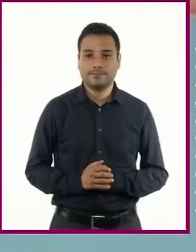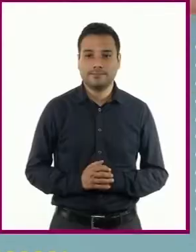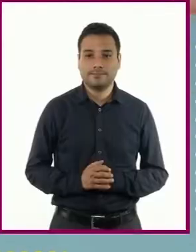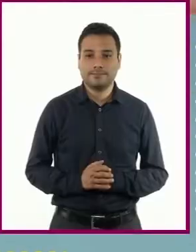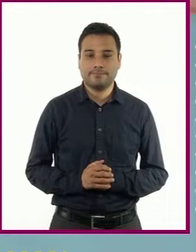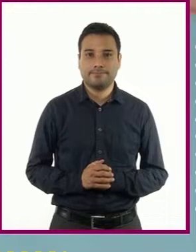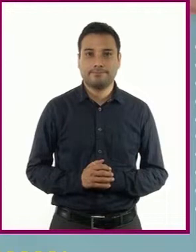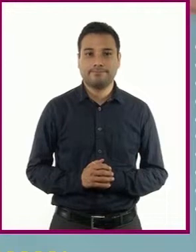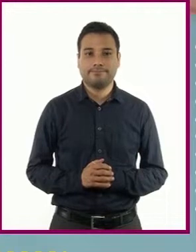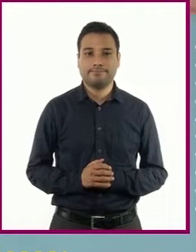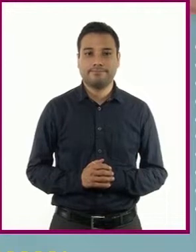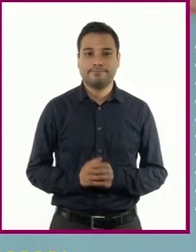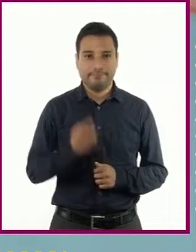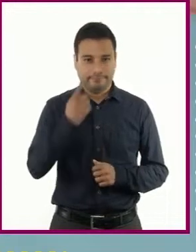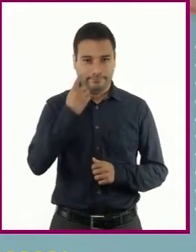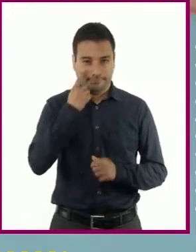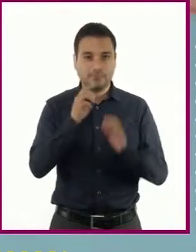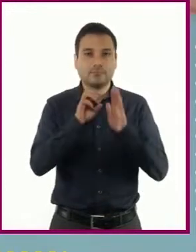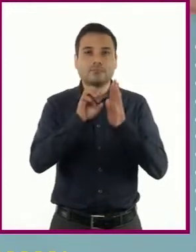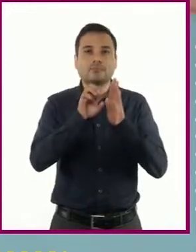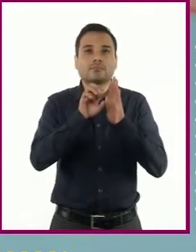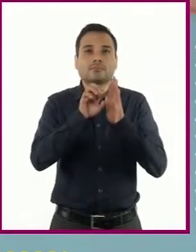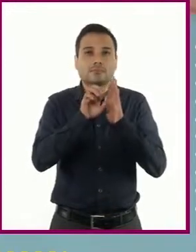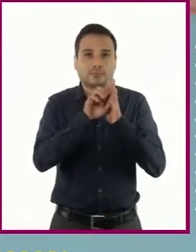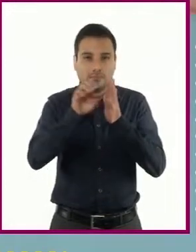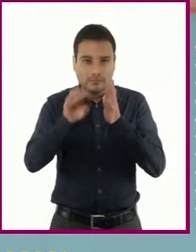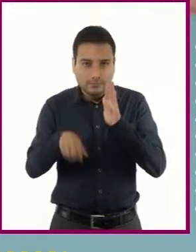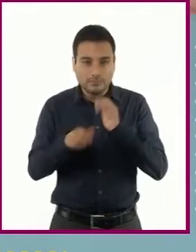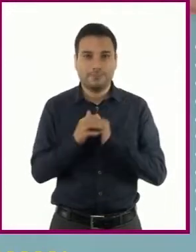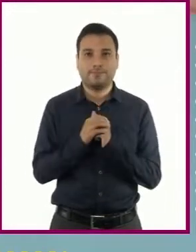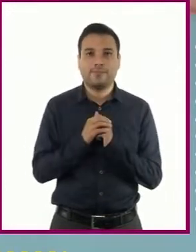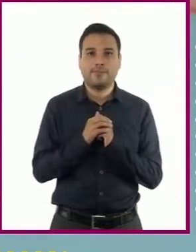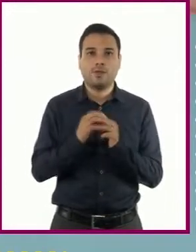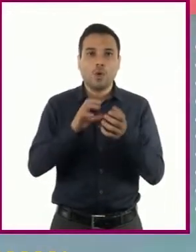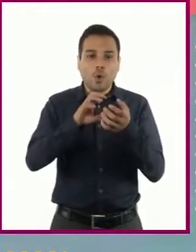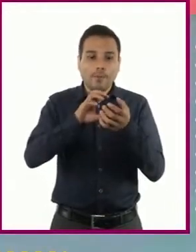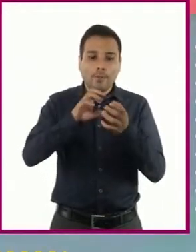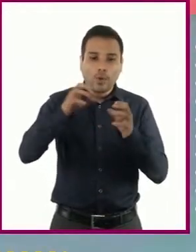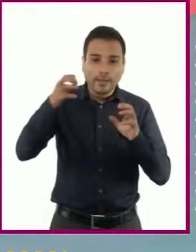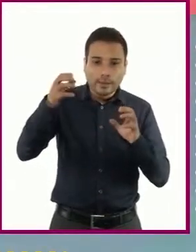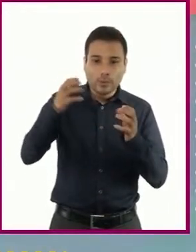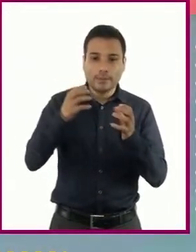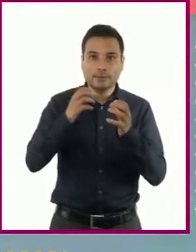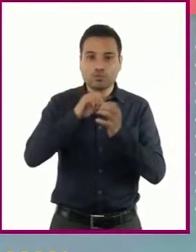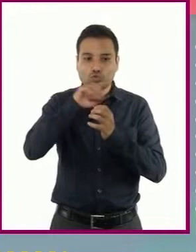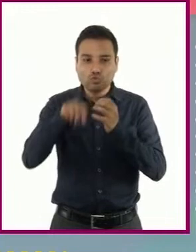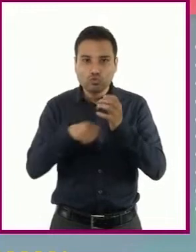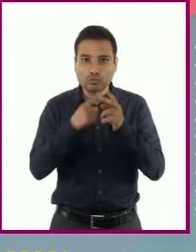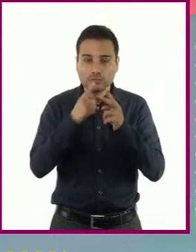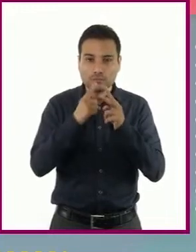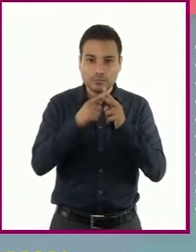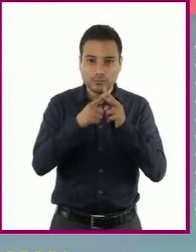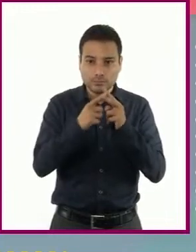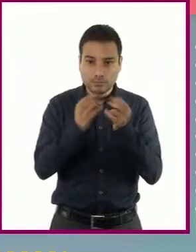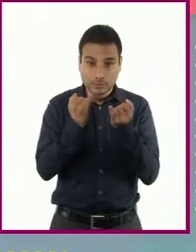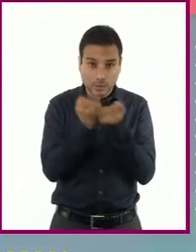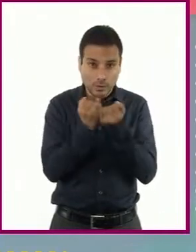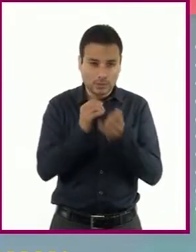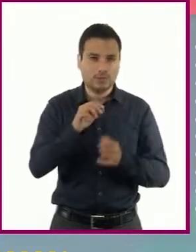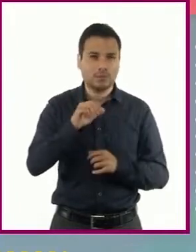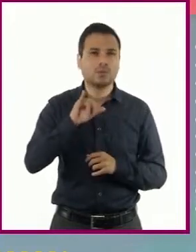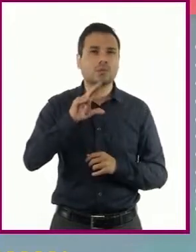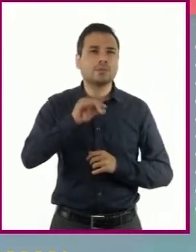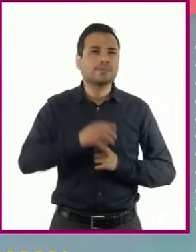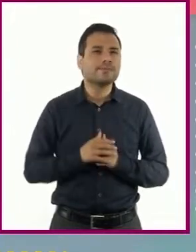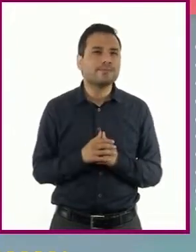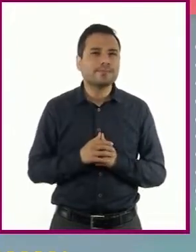Analicemos si sucede lo mismo cuando queremos saber el número de moléculas, partículas o átomos contenidos en una cantidad de